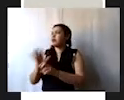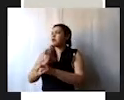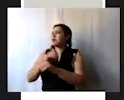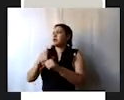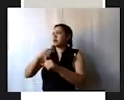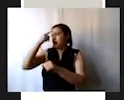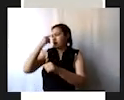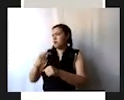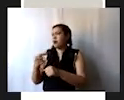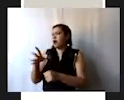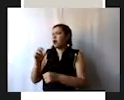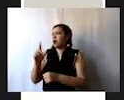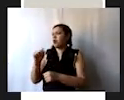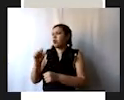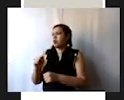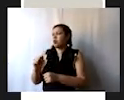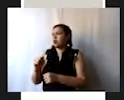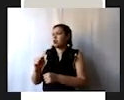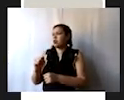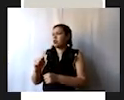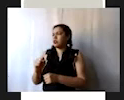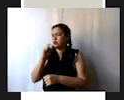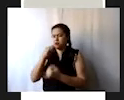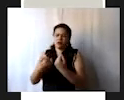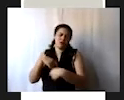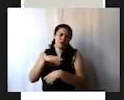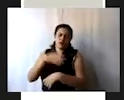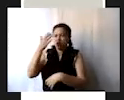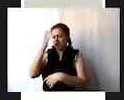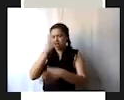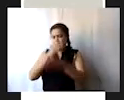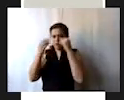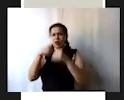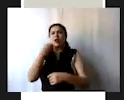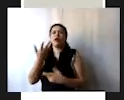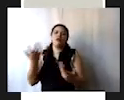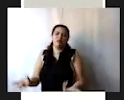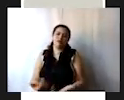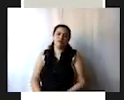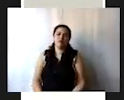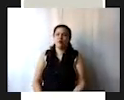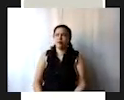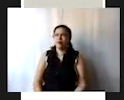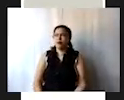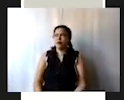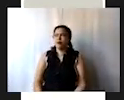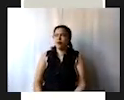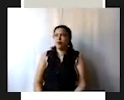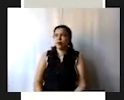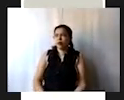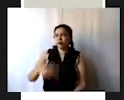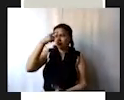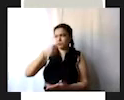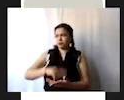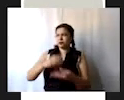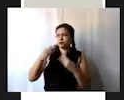los ODS, pues en los que queramos seguir aprendiendo. Otra vez, creo que mucho apela